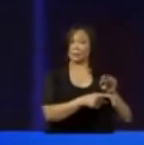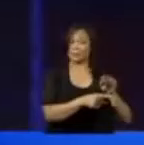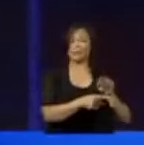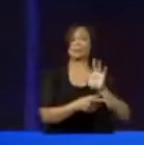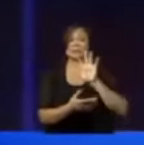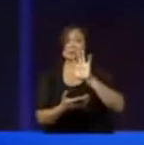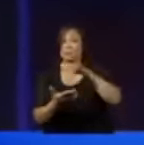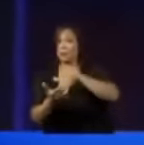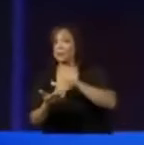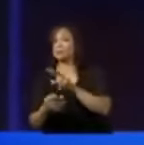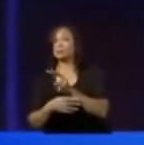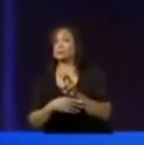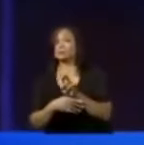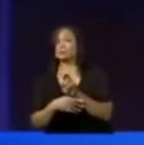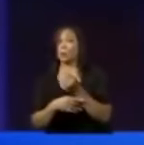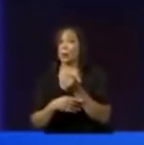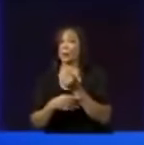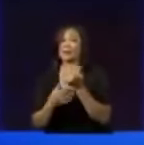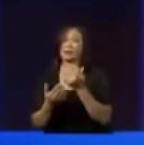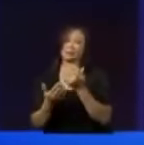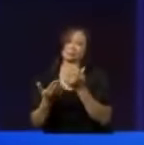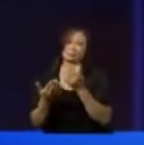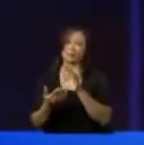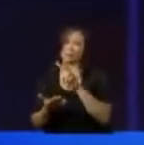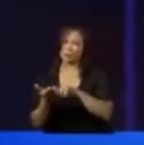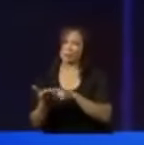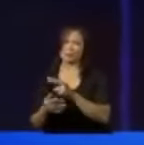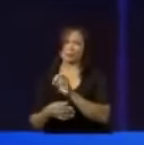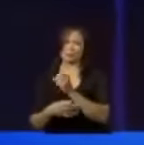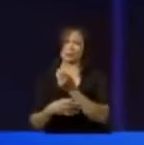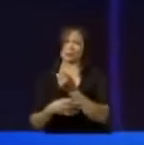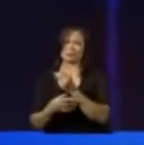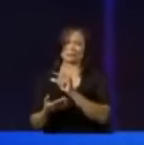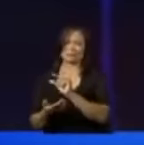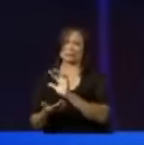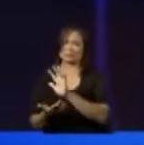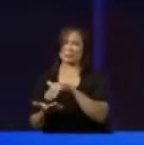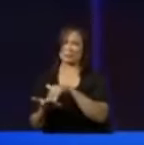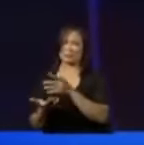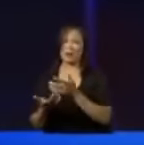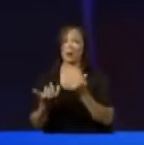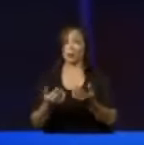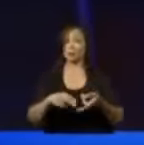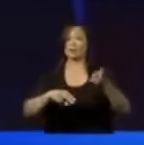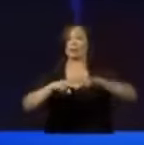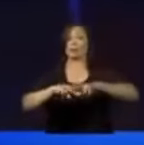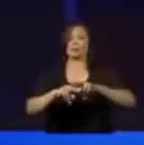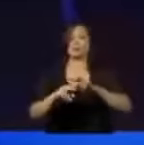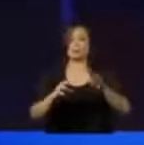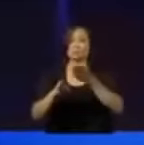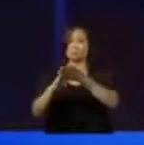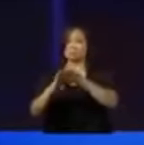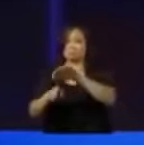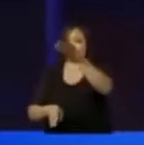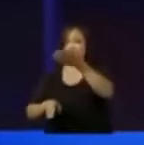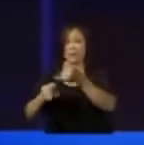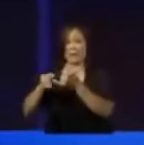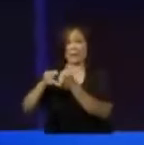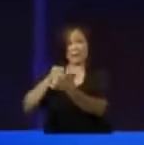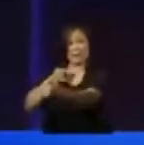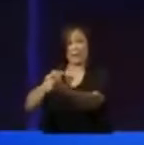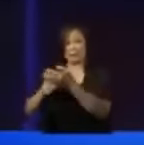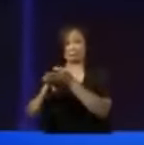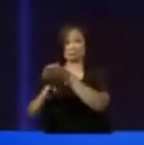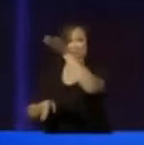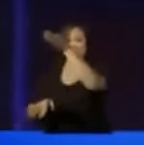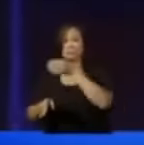y 5,200 pesos que apenas ganaban en el 2012. Aquí tenemos también la verja perimetral que hemos hecho, que